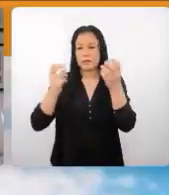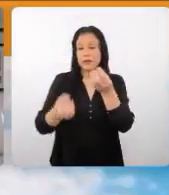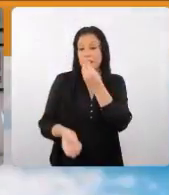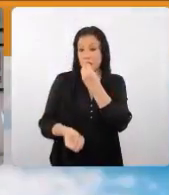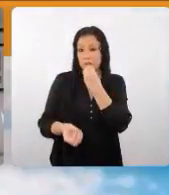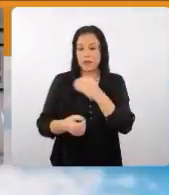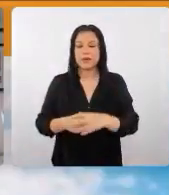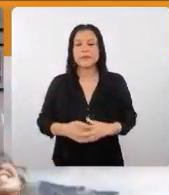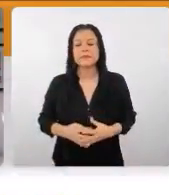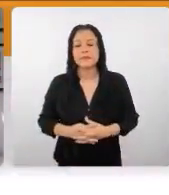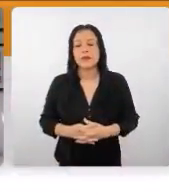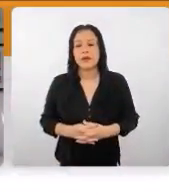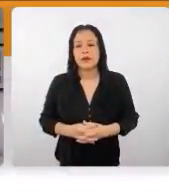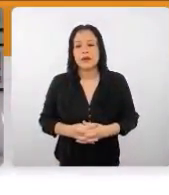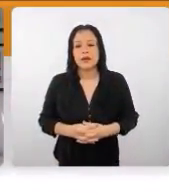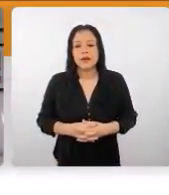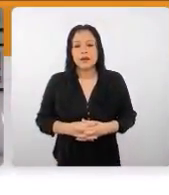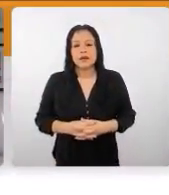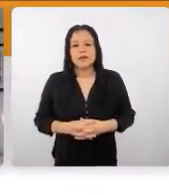cultura.